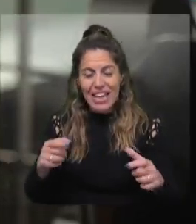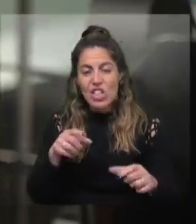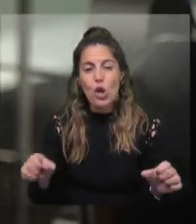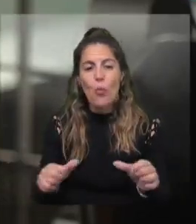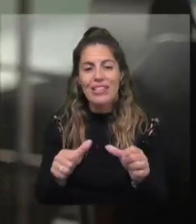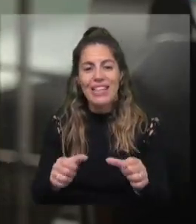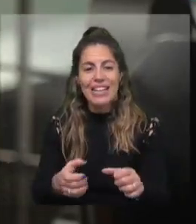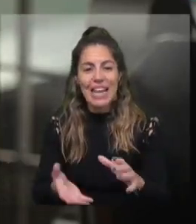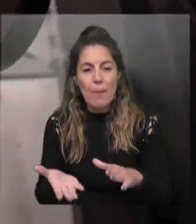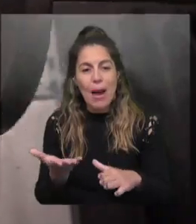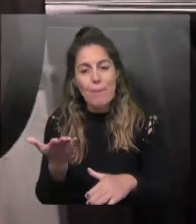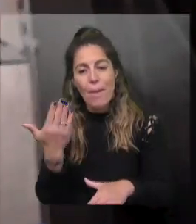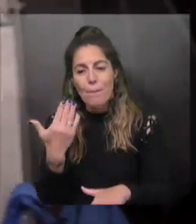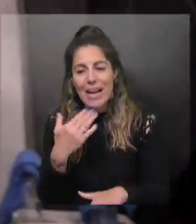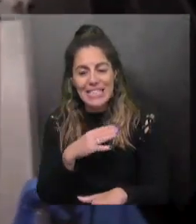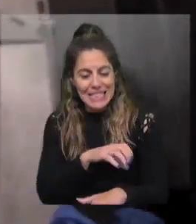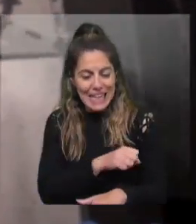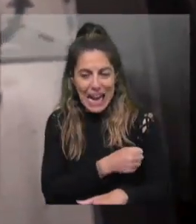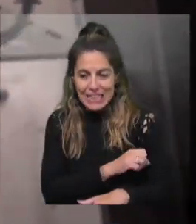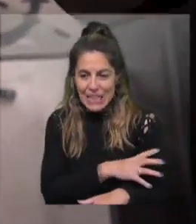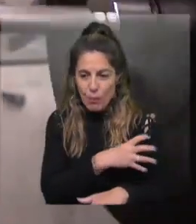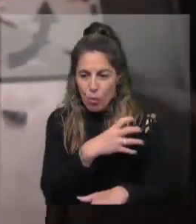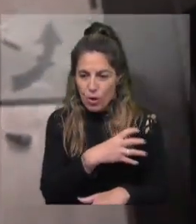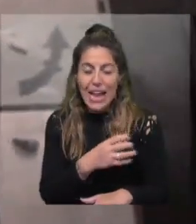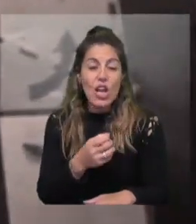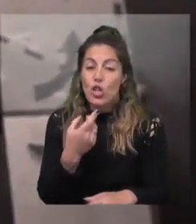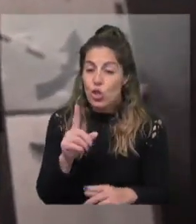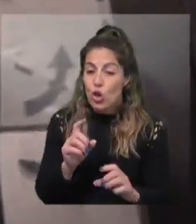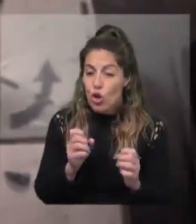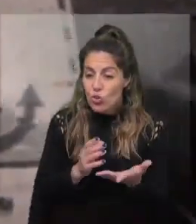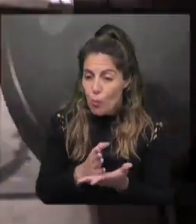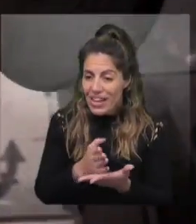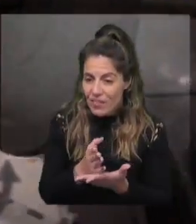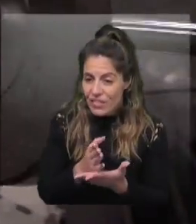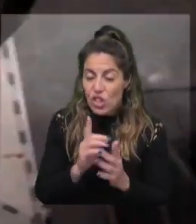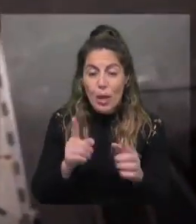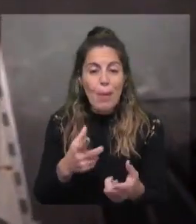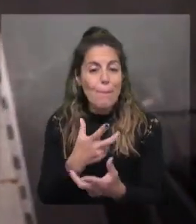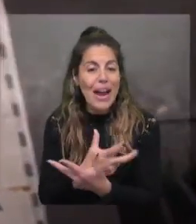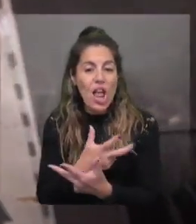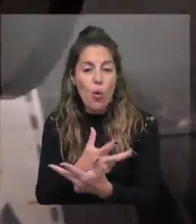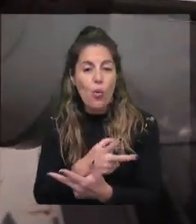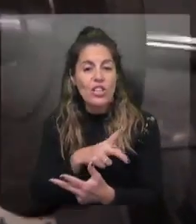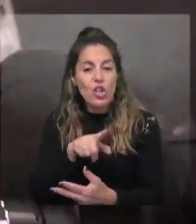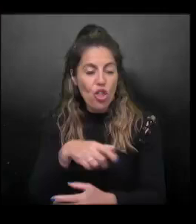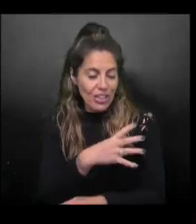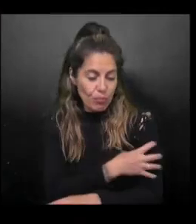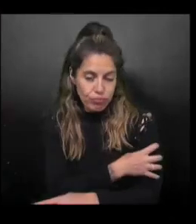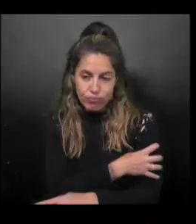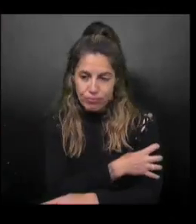que ganemos en masa muscular. Y eso no solo es un beneficio para el músculo, sino también para el hueso donde está adosado ese